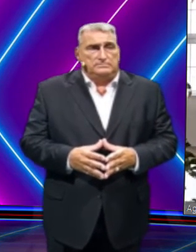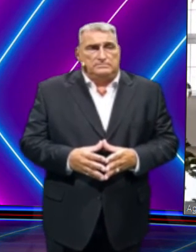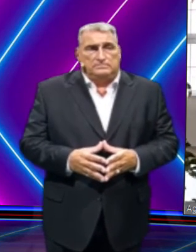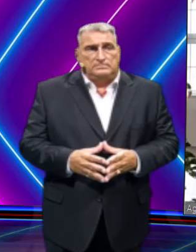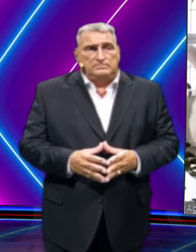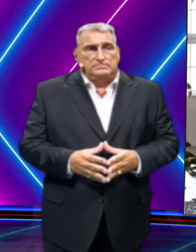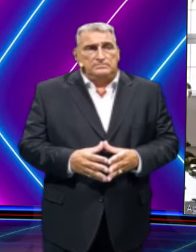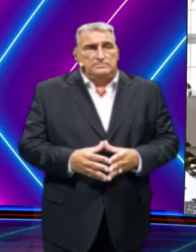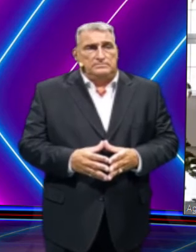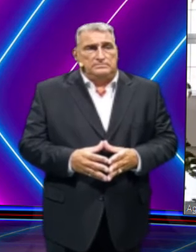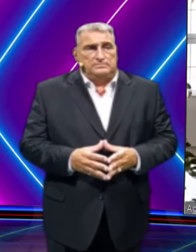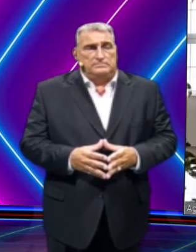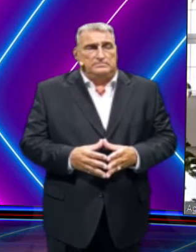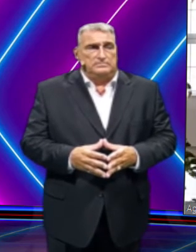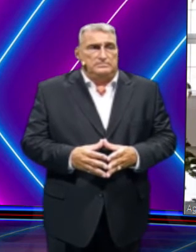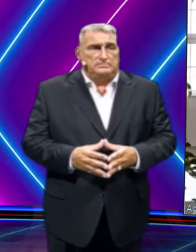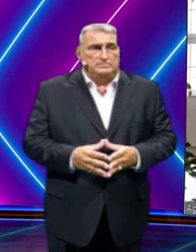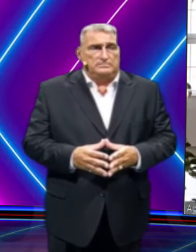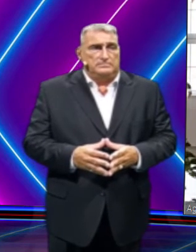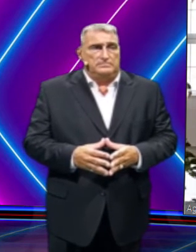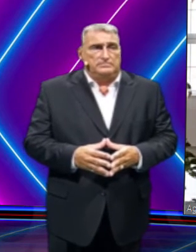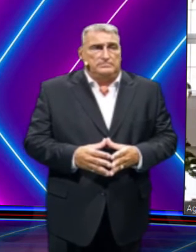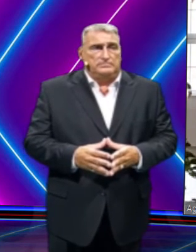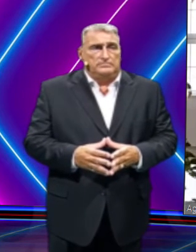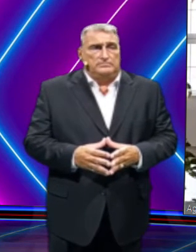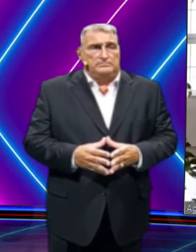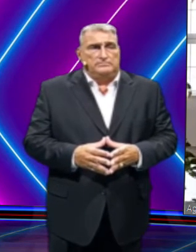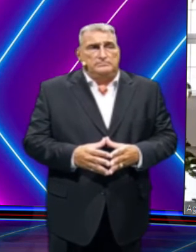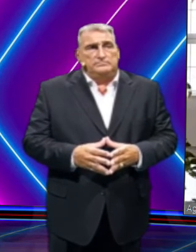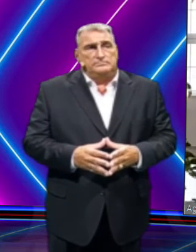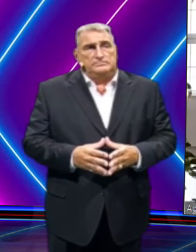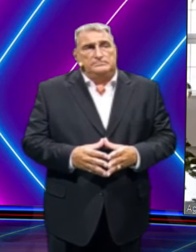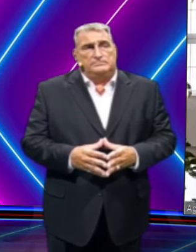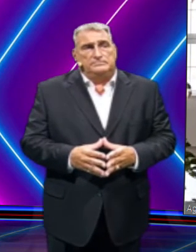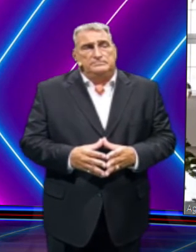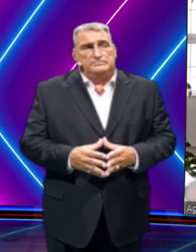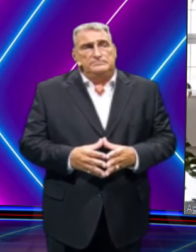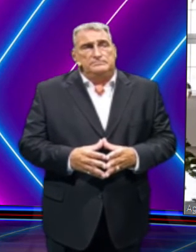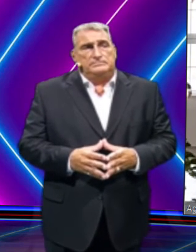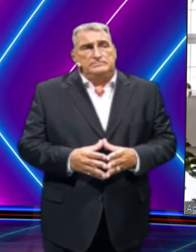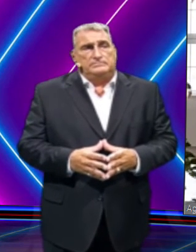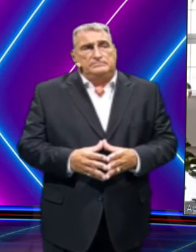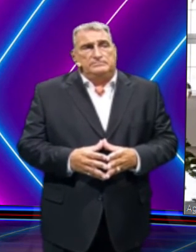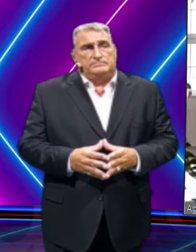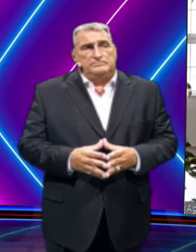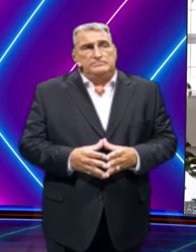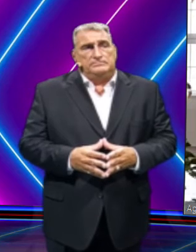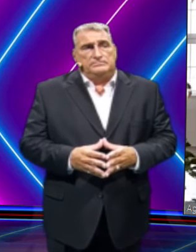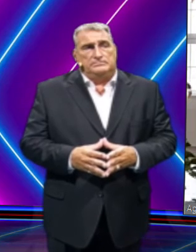en Rincón, en Coronda, en Galve, el encargado de la seguridad y de que anda en la calle es la policía de la